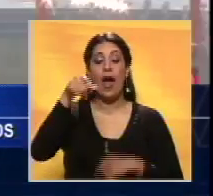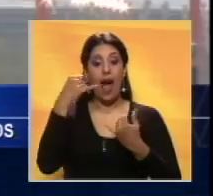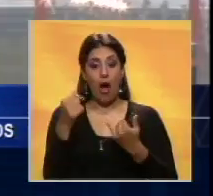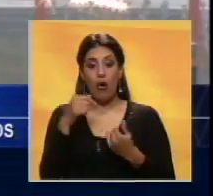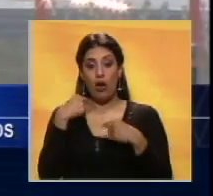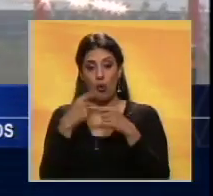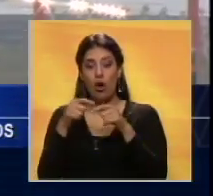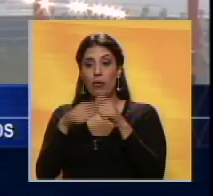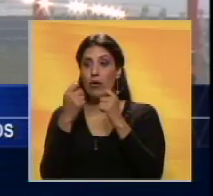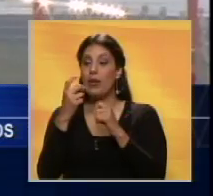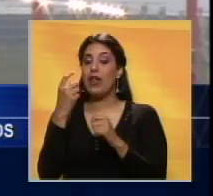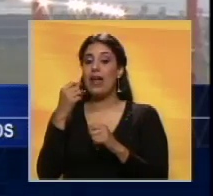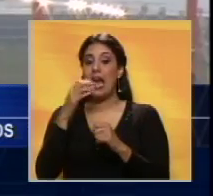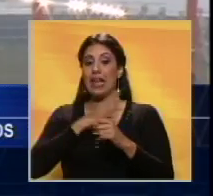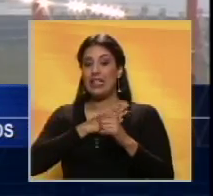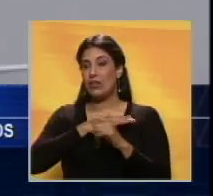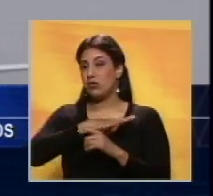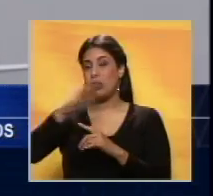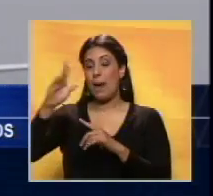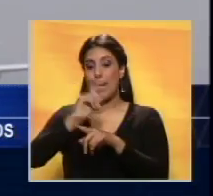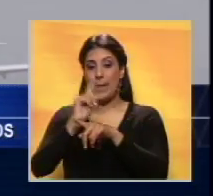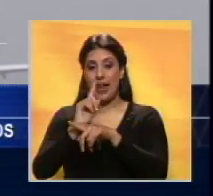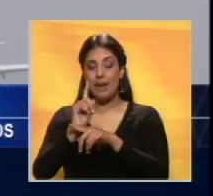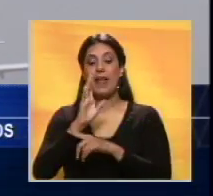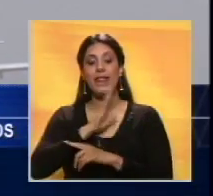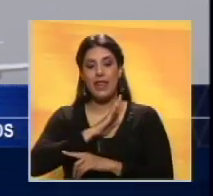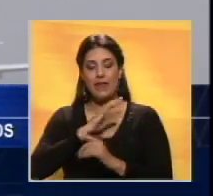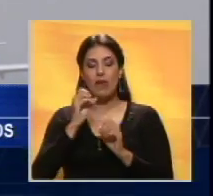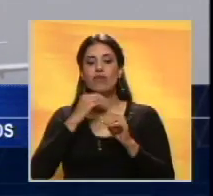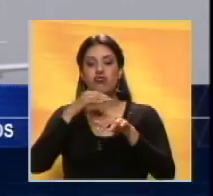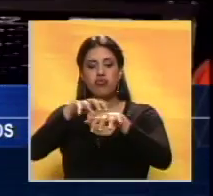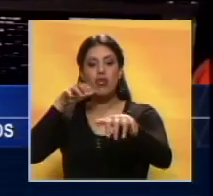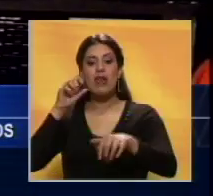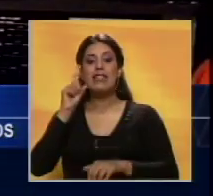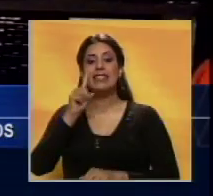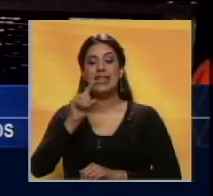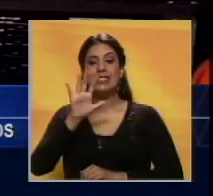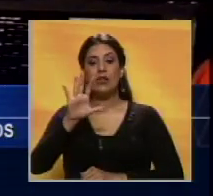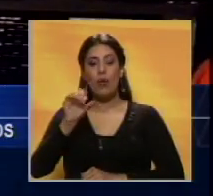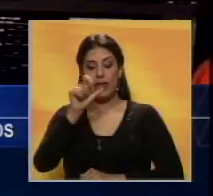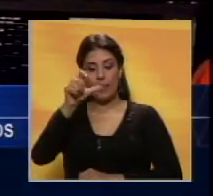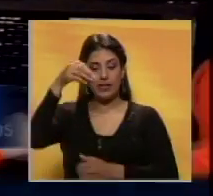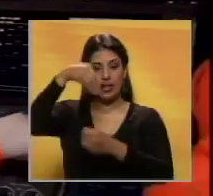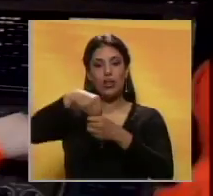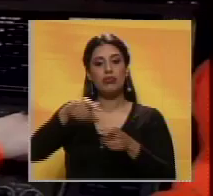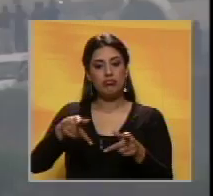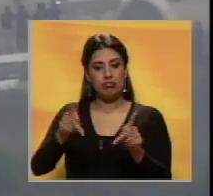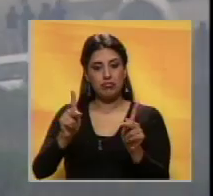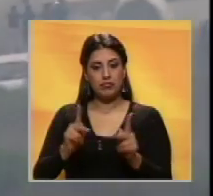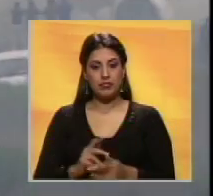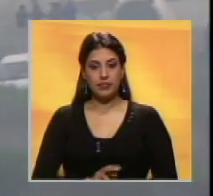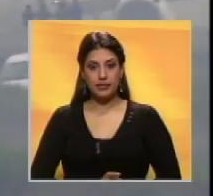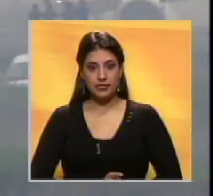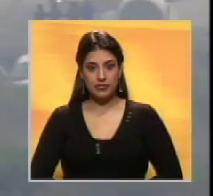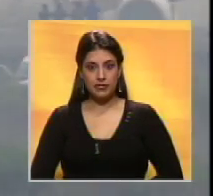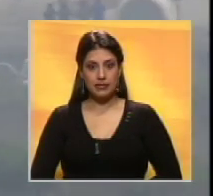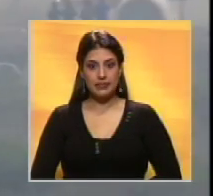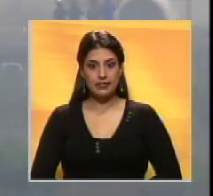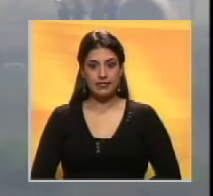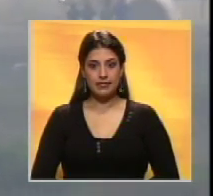que podría romper el dominio Boeing-Airbus, tiene capacidad para más de 150 pasajeros.